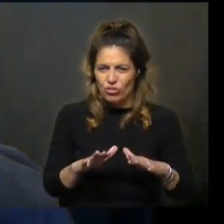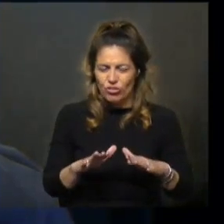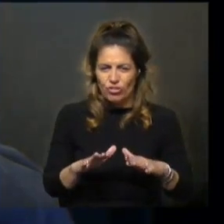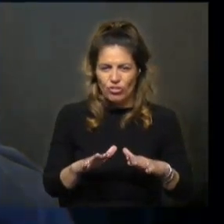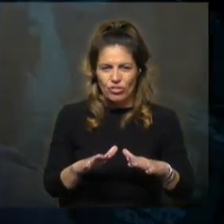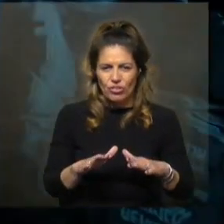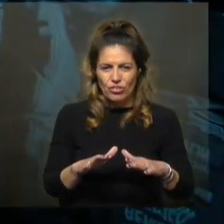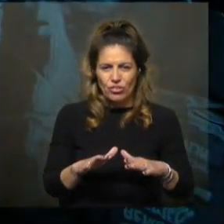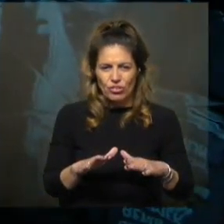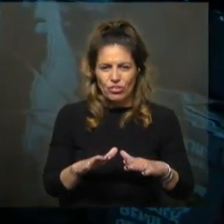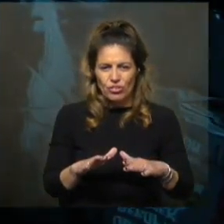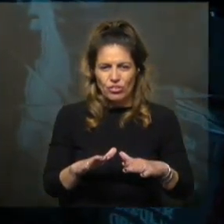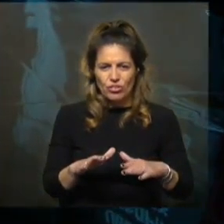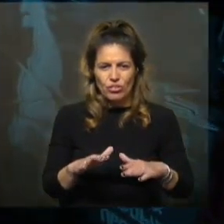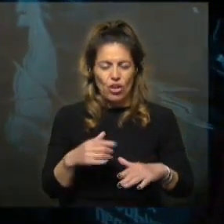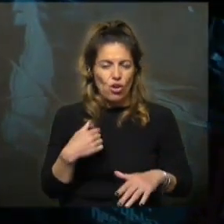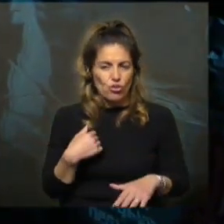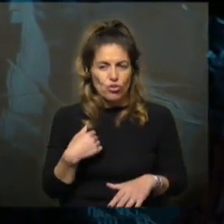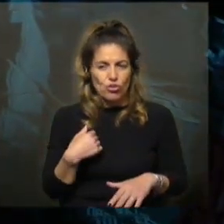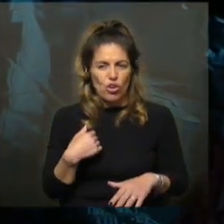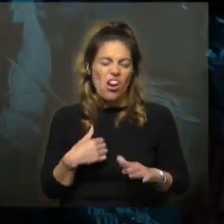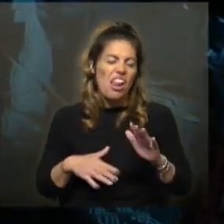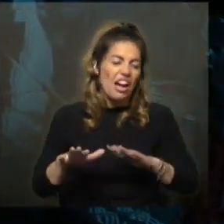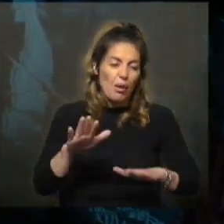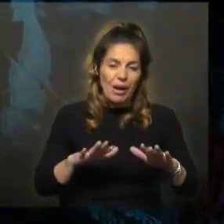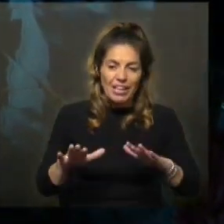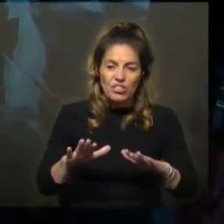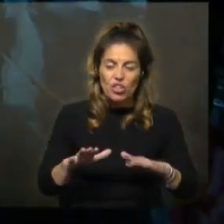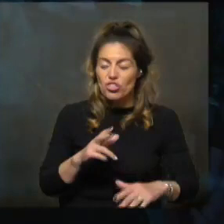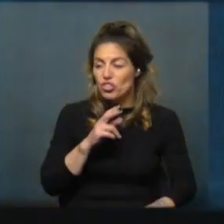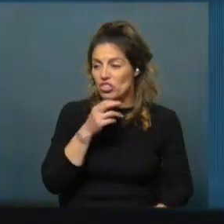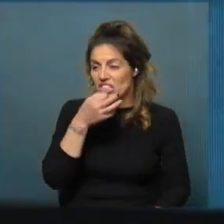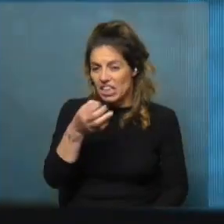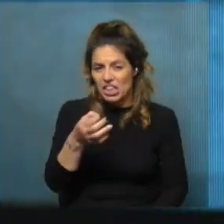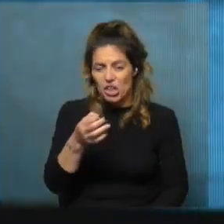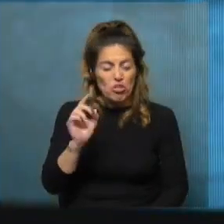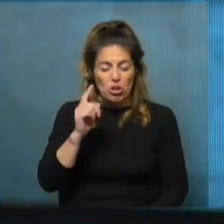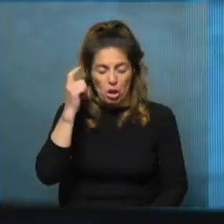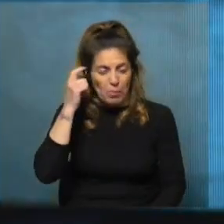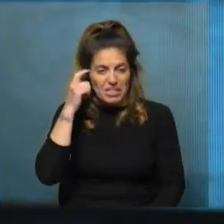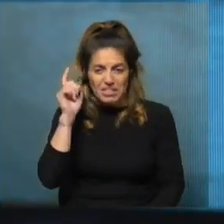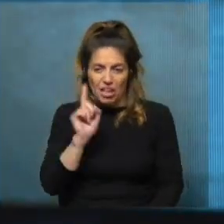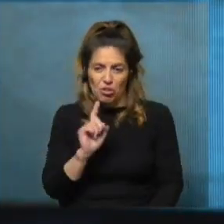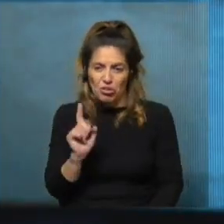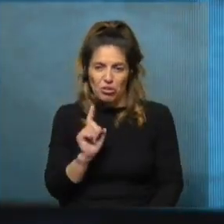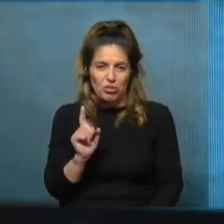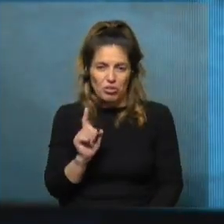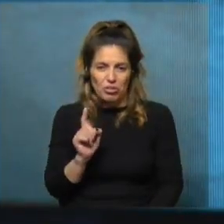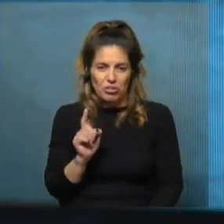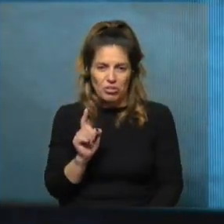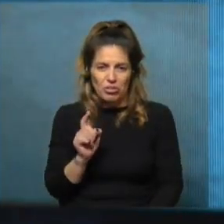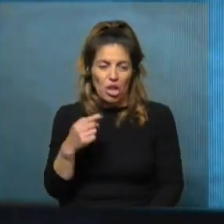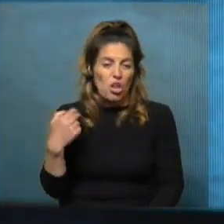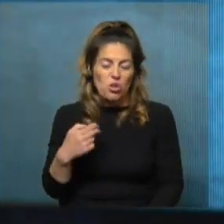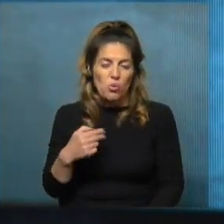reparados yo francamente como que en la reparación yo si te digo yo no no lo he pensado como como nunca